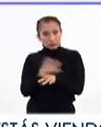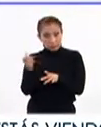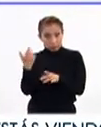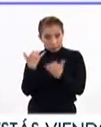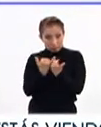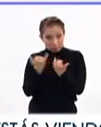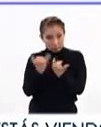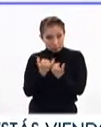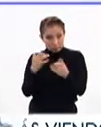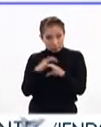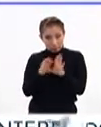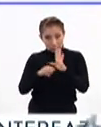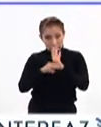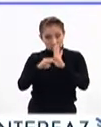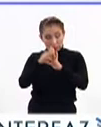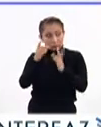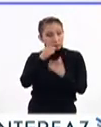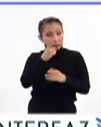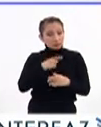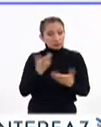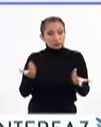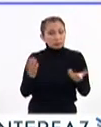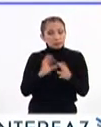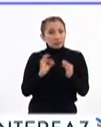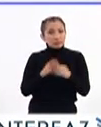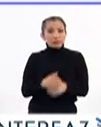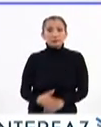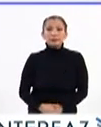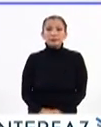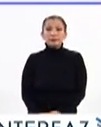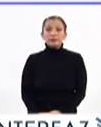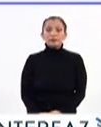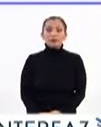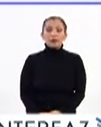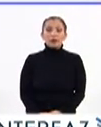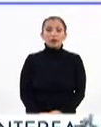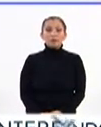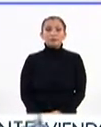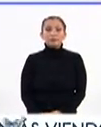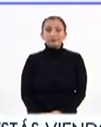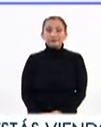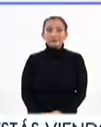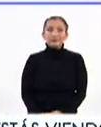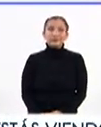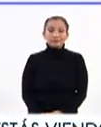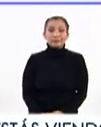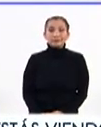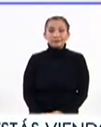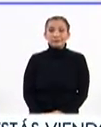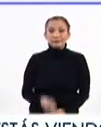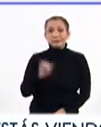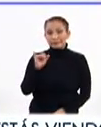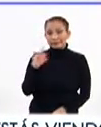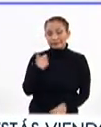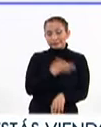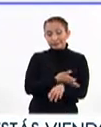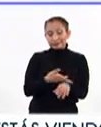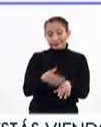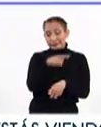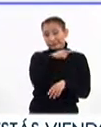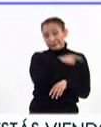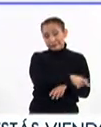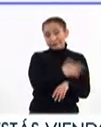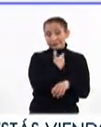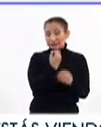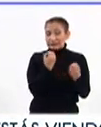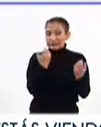si te pasó lo mismo, ¿qué nos podrías comentar al respecto? Pues sí, creo que el aspecto familiar es algo que